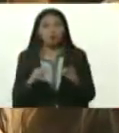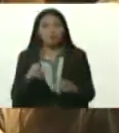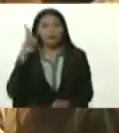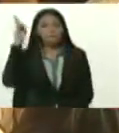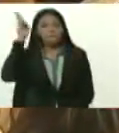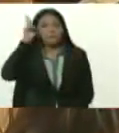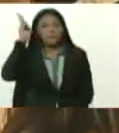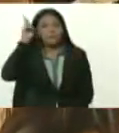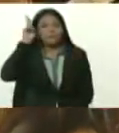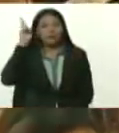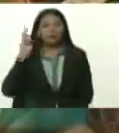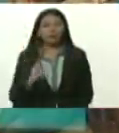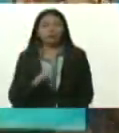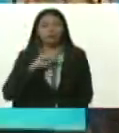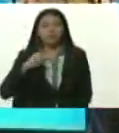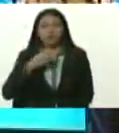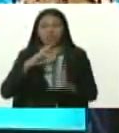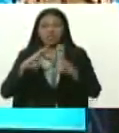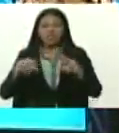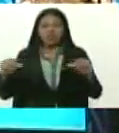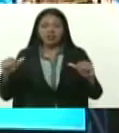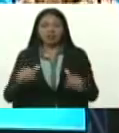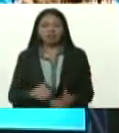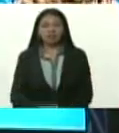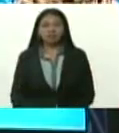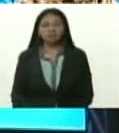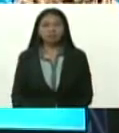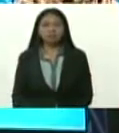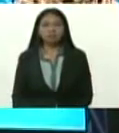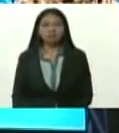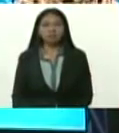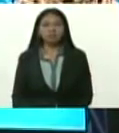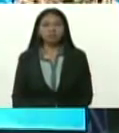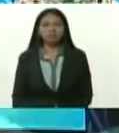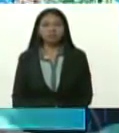aborigen de nuestra tierra.